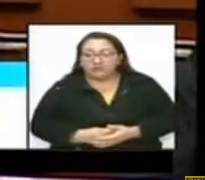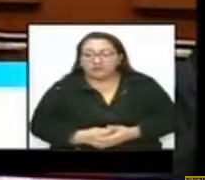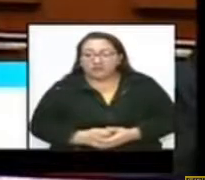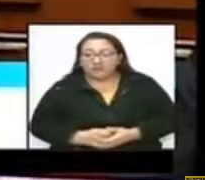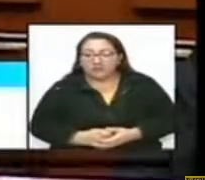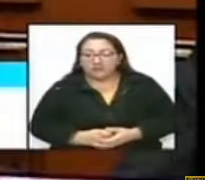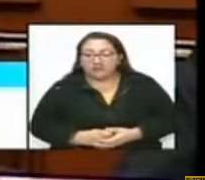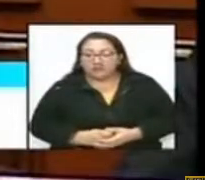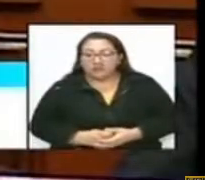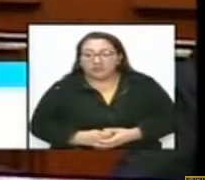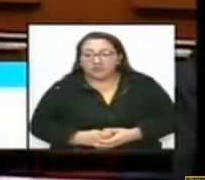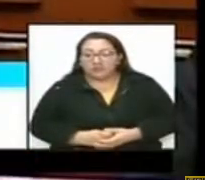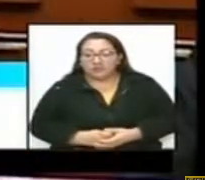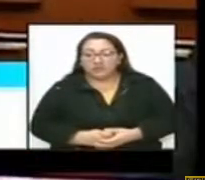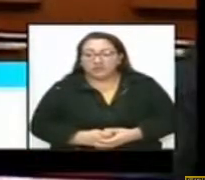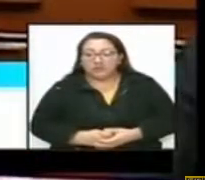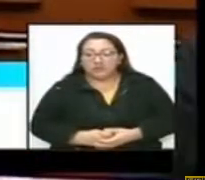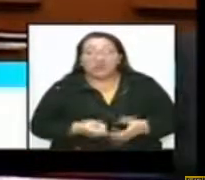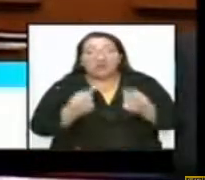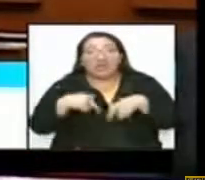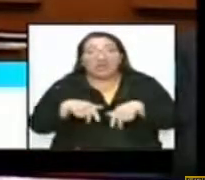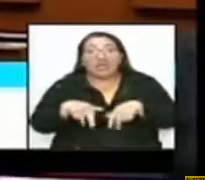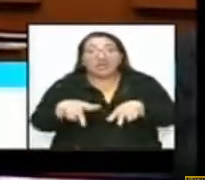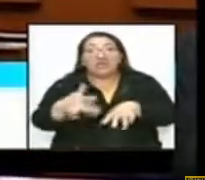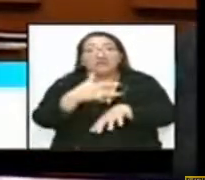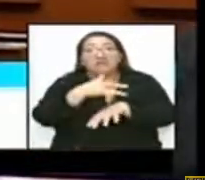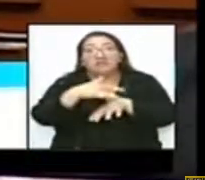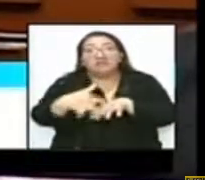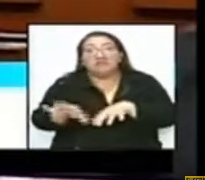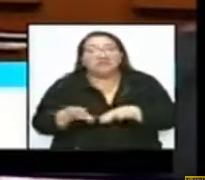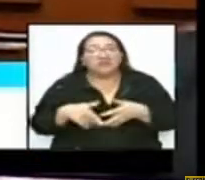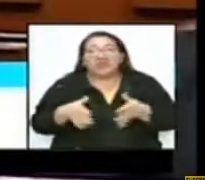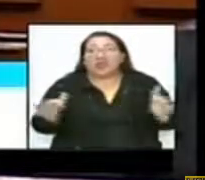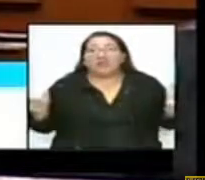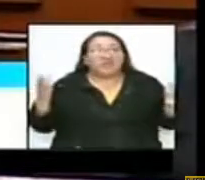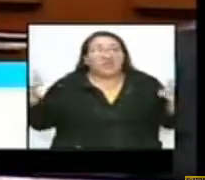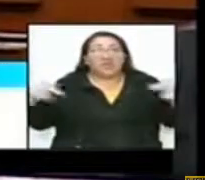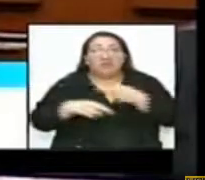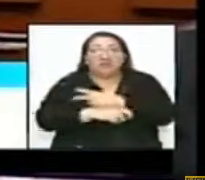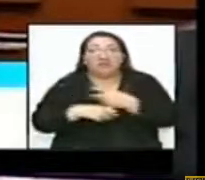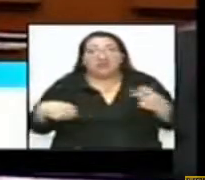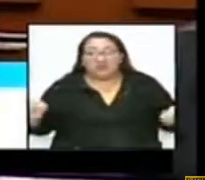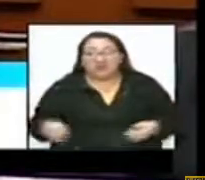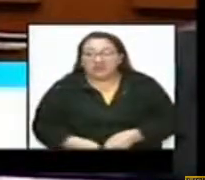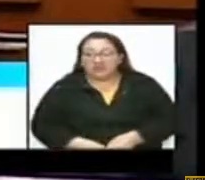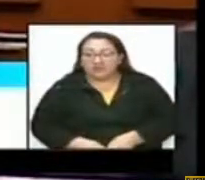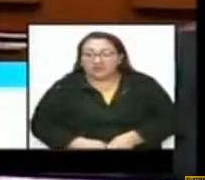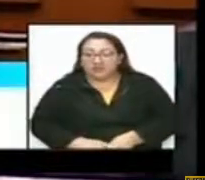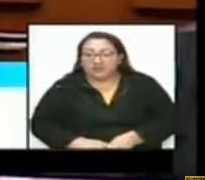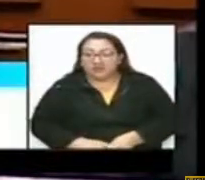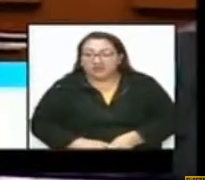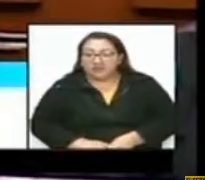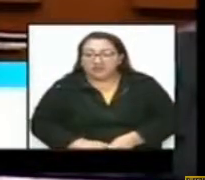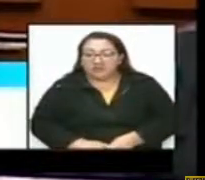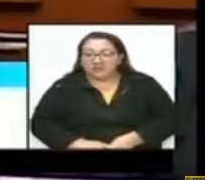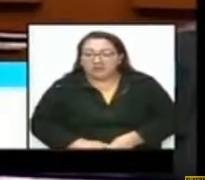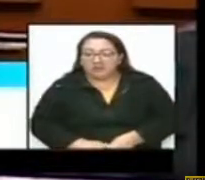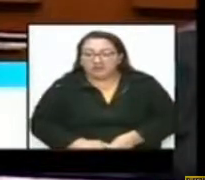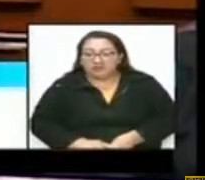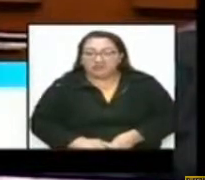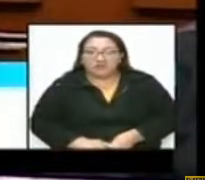gobierno deben ir caminando en calles desiertas en las que no dejan pasar a los peatones no